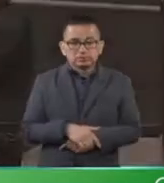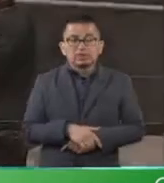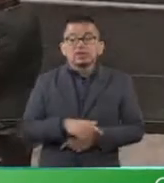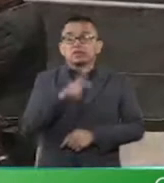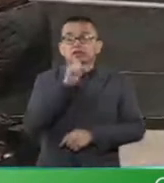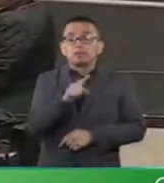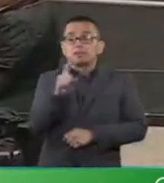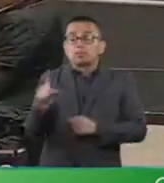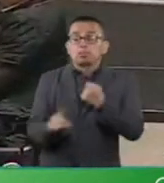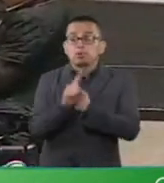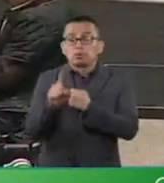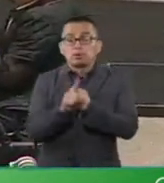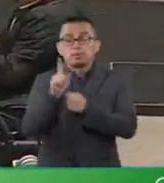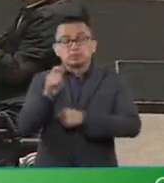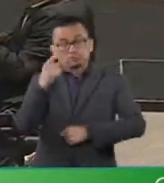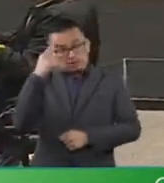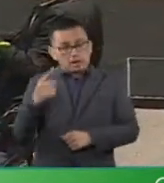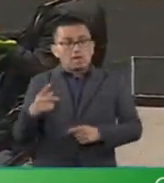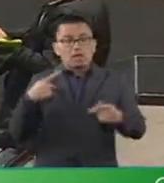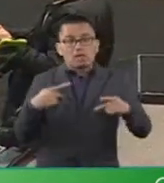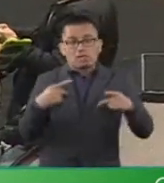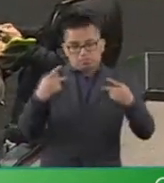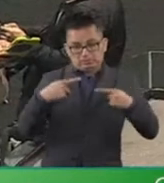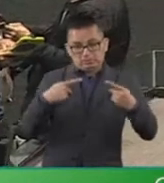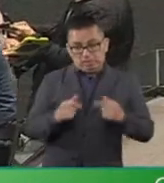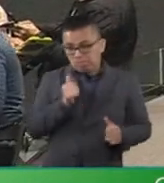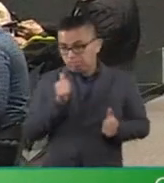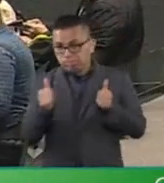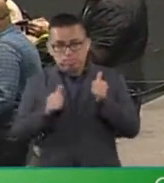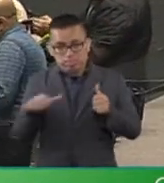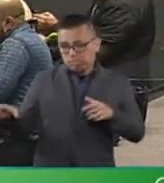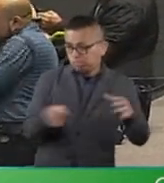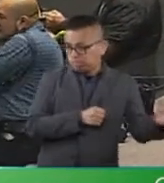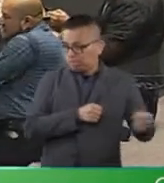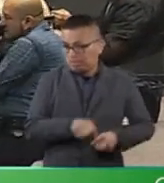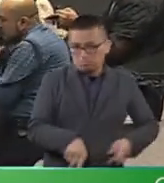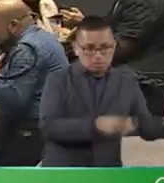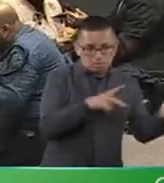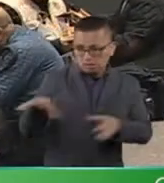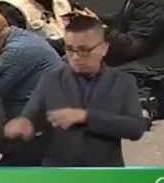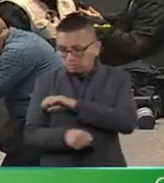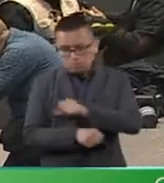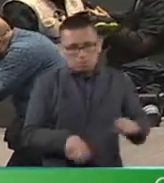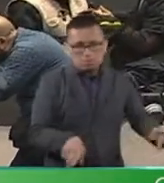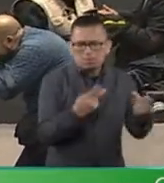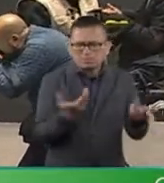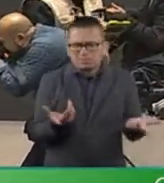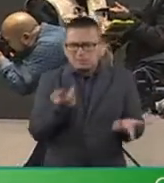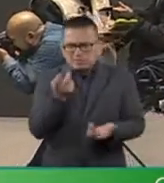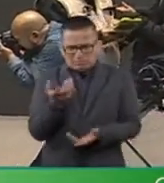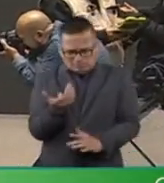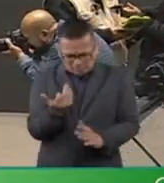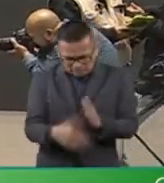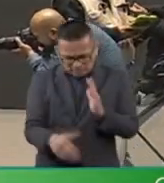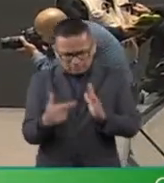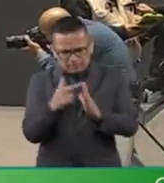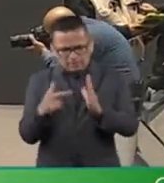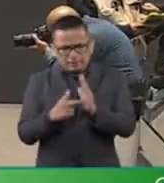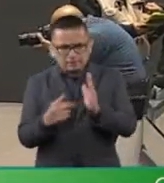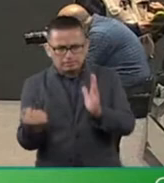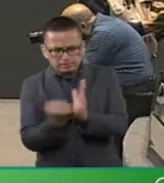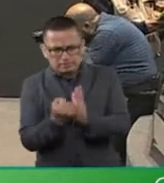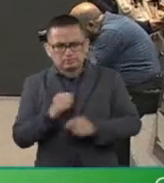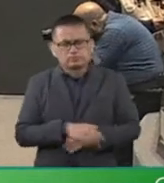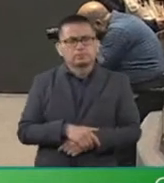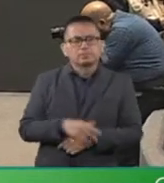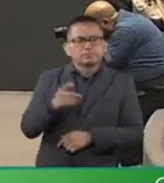los intermediarios llamados coyotes que surgen debido a la falta de regulación, su presencia en el mercado de granos y